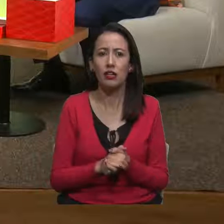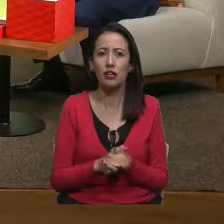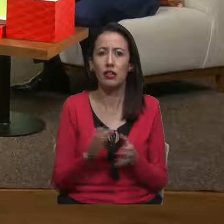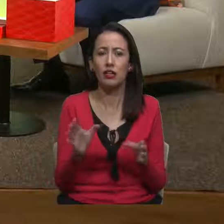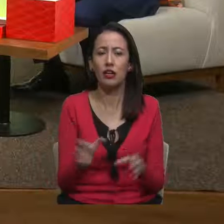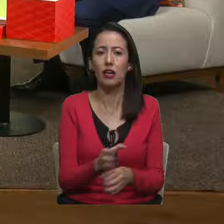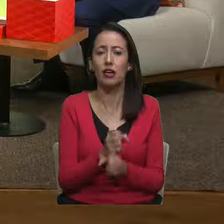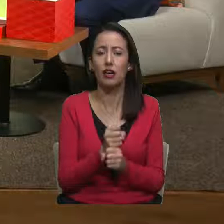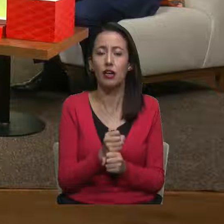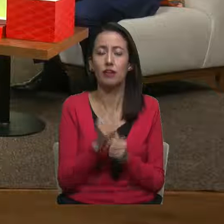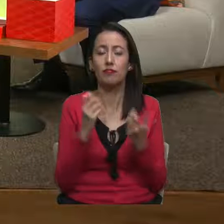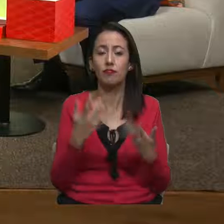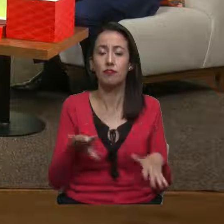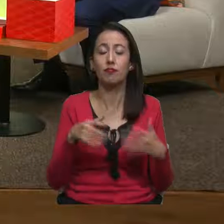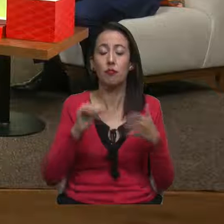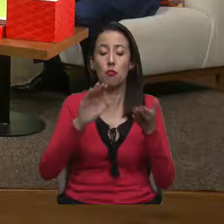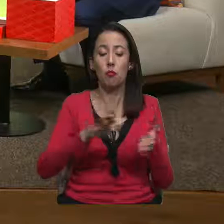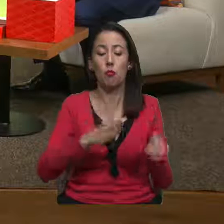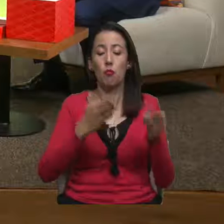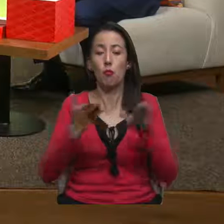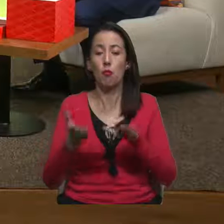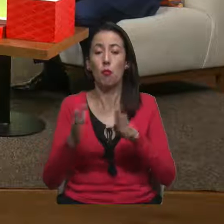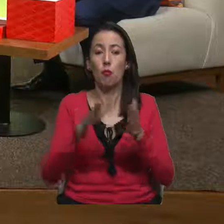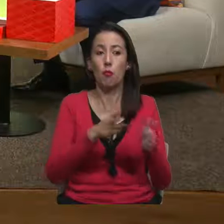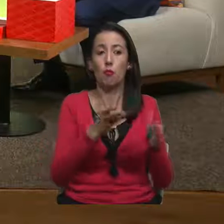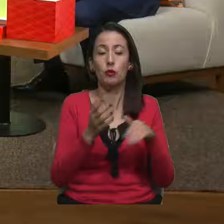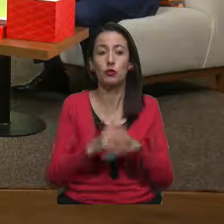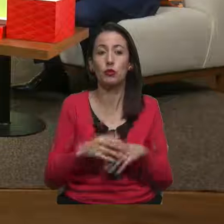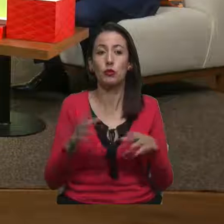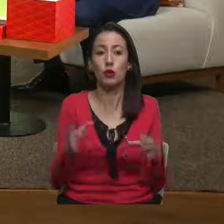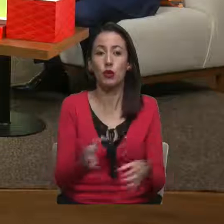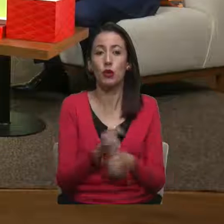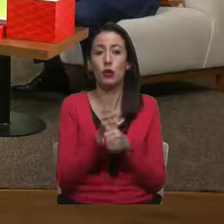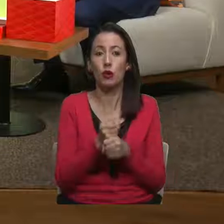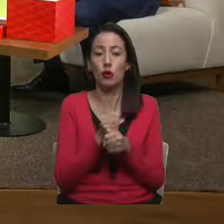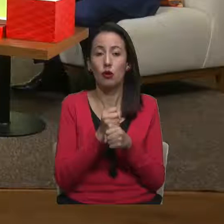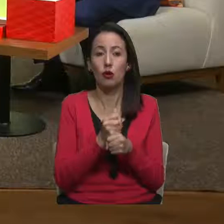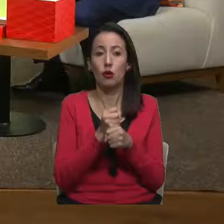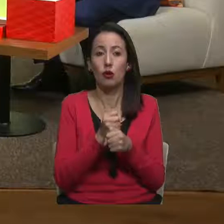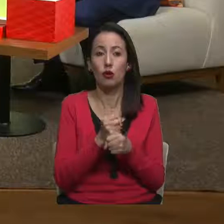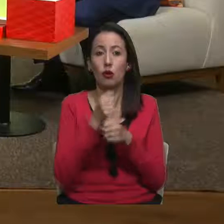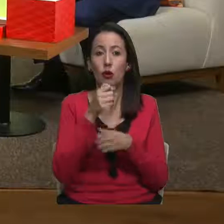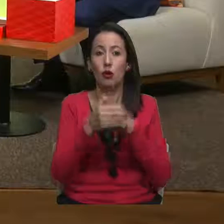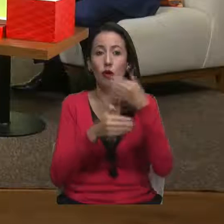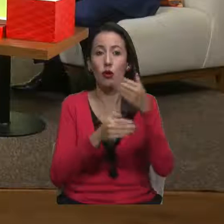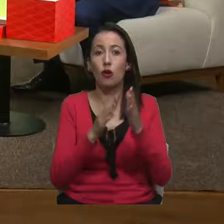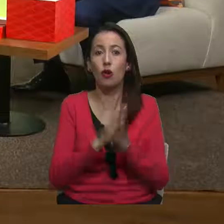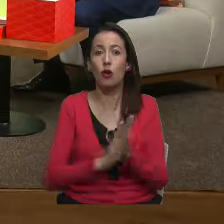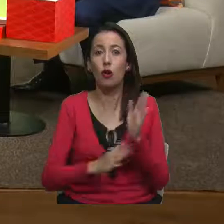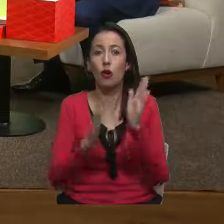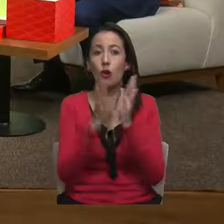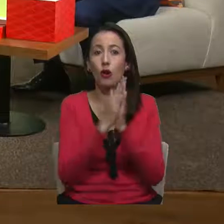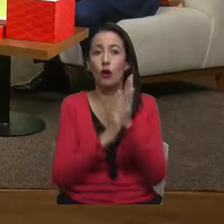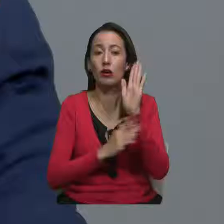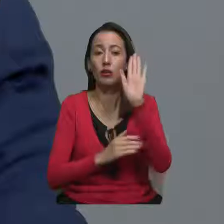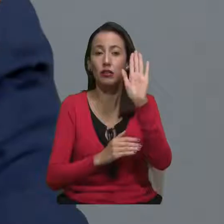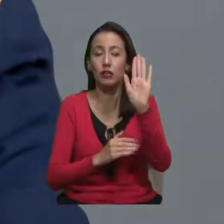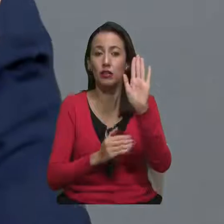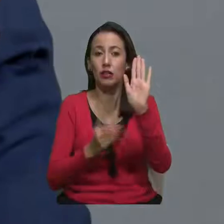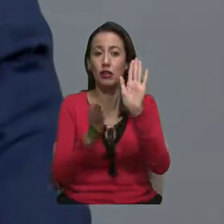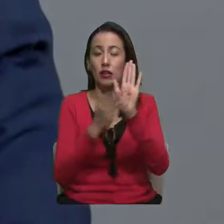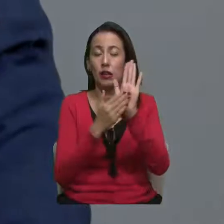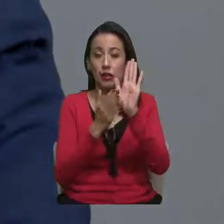muchas muertes por inseguridad del país puede ser por el cob y puede mostrar por el martes muchas